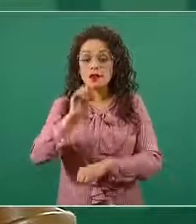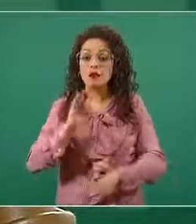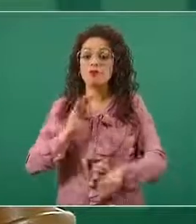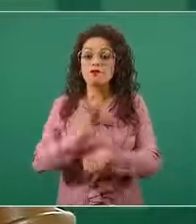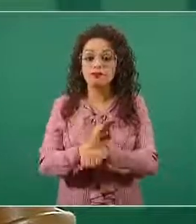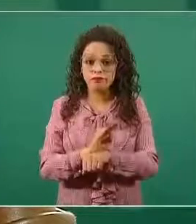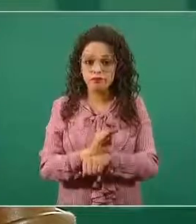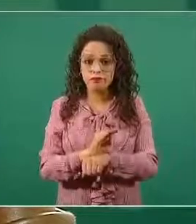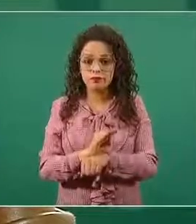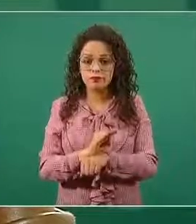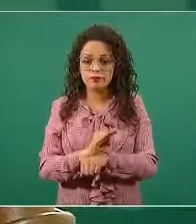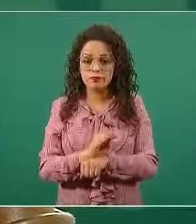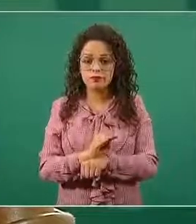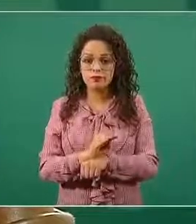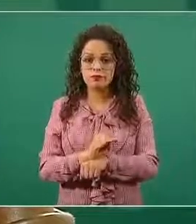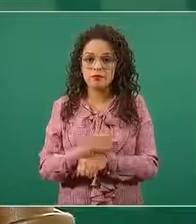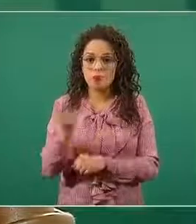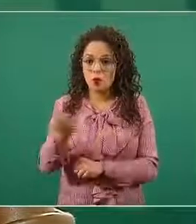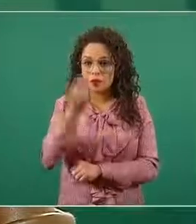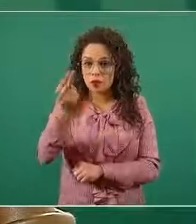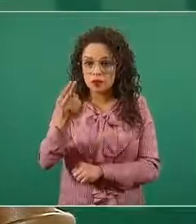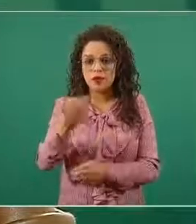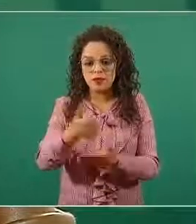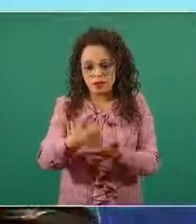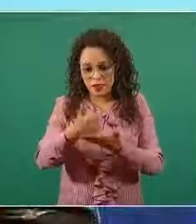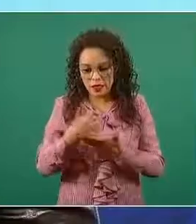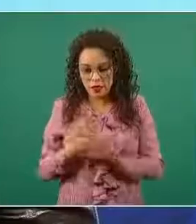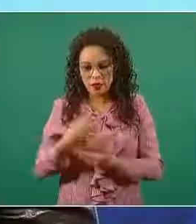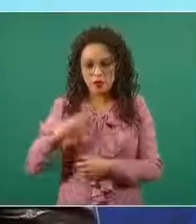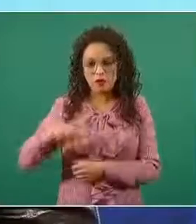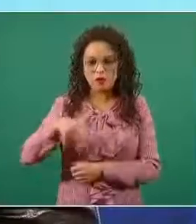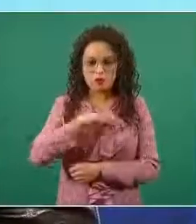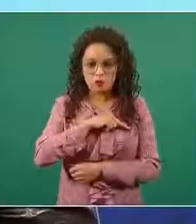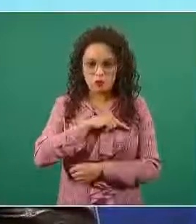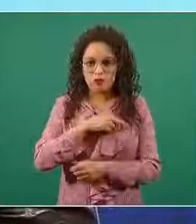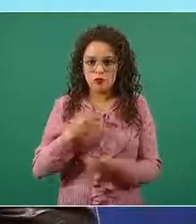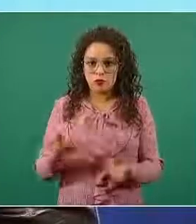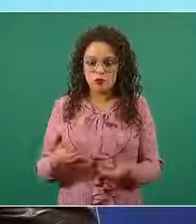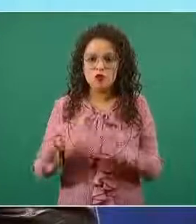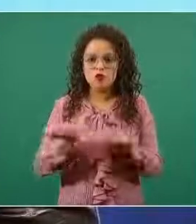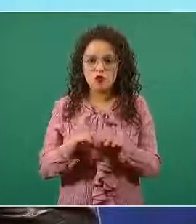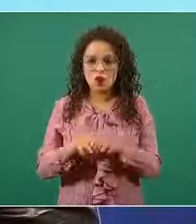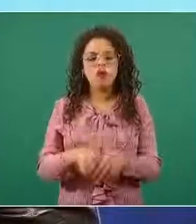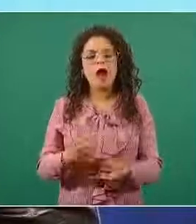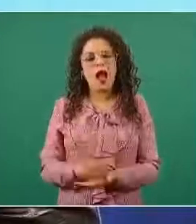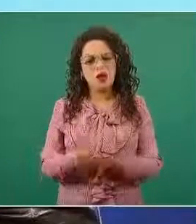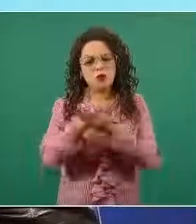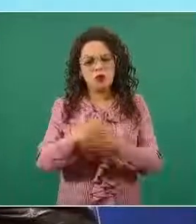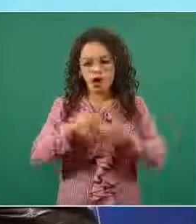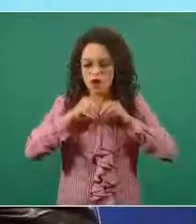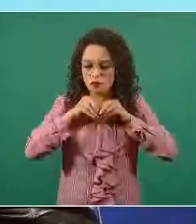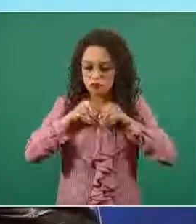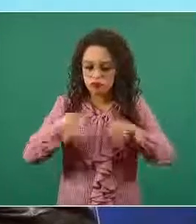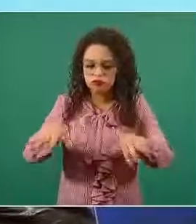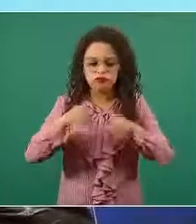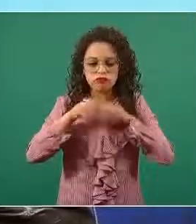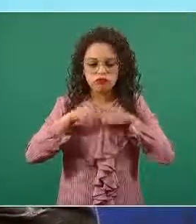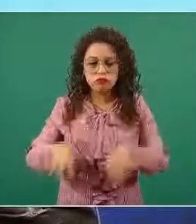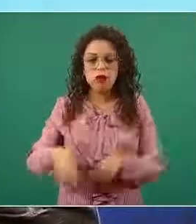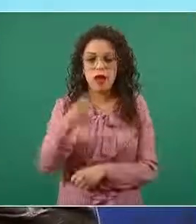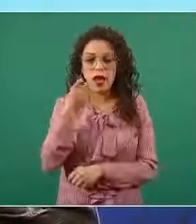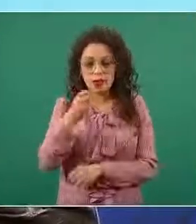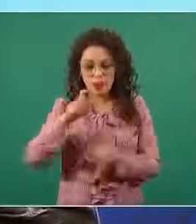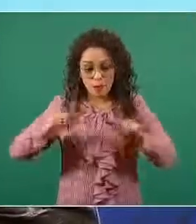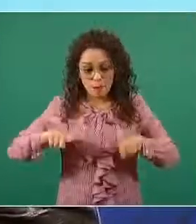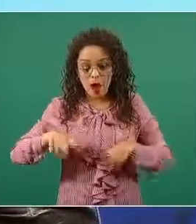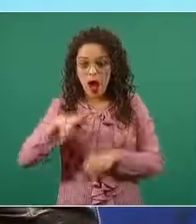que pueden ustedes ayudarnos como compañeros de la prensa en nuestra página, dándola a difundir donde haya información certera,